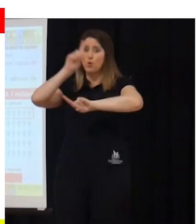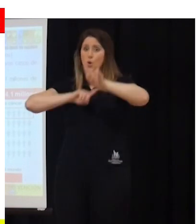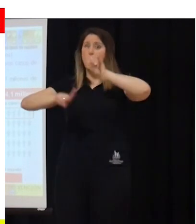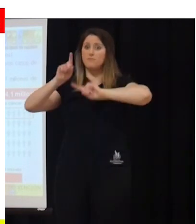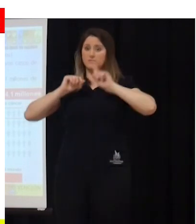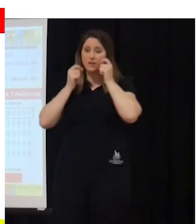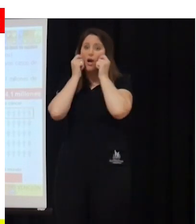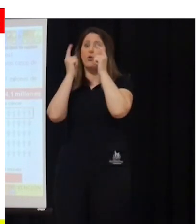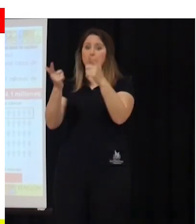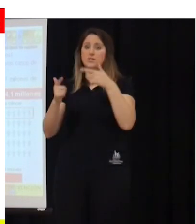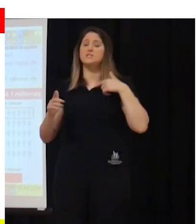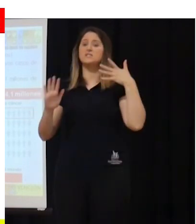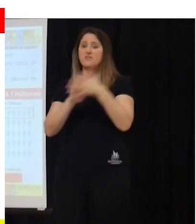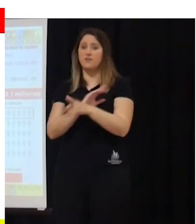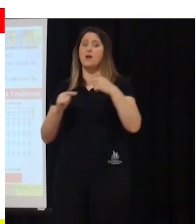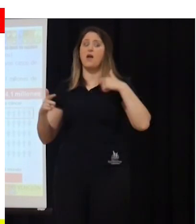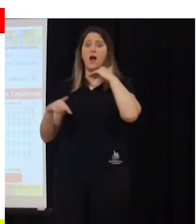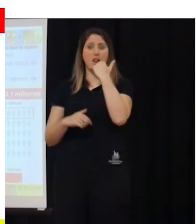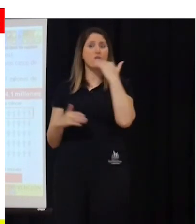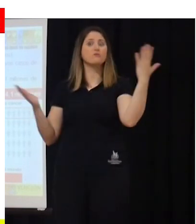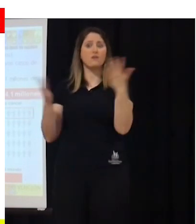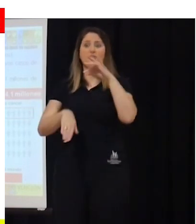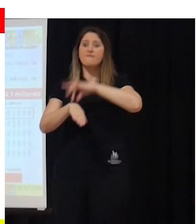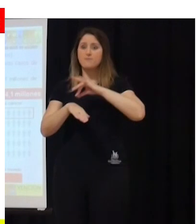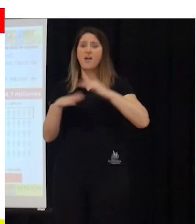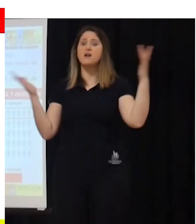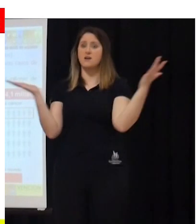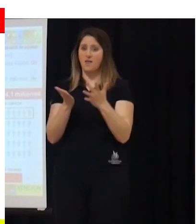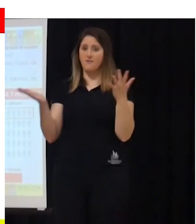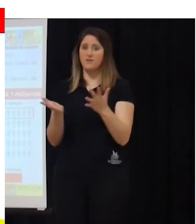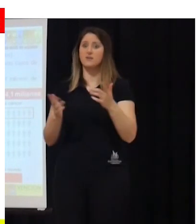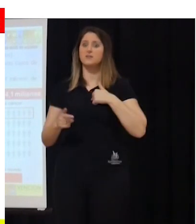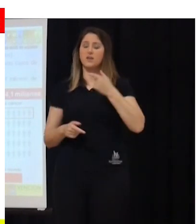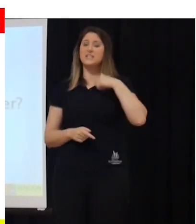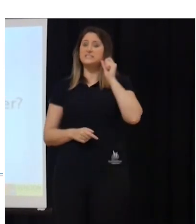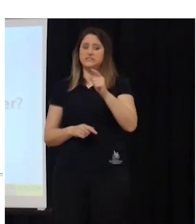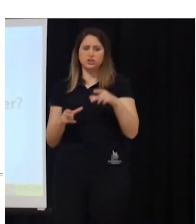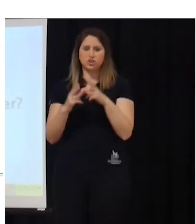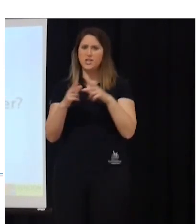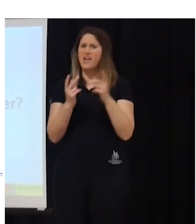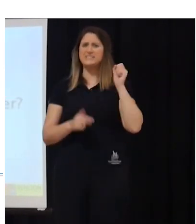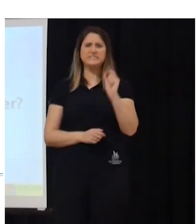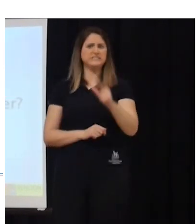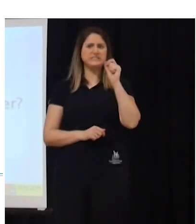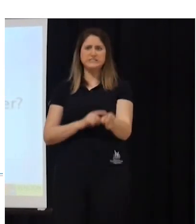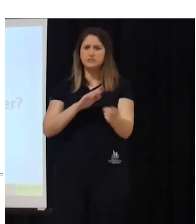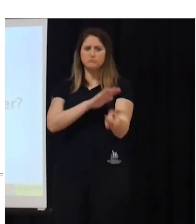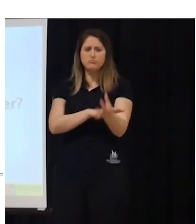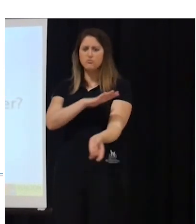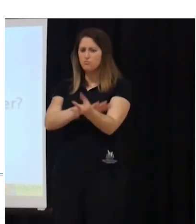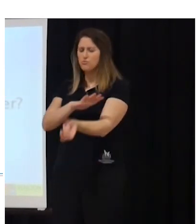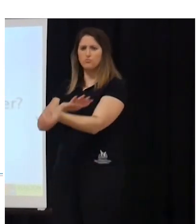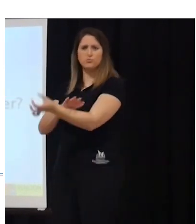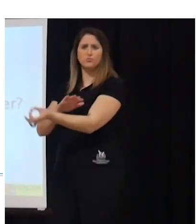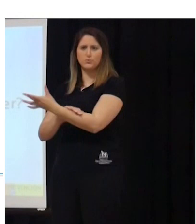Es una patología grave, muy prevalente, con mucha frecuencia en nuestra sociedad, y que voy a tratar de